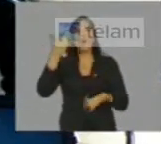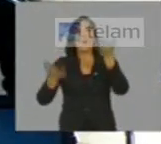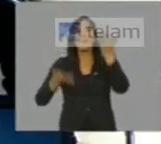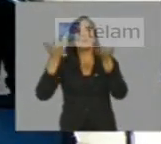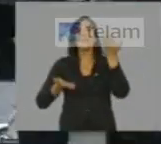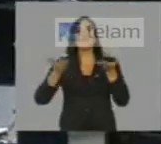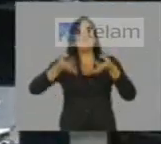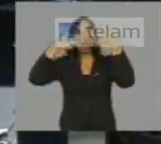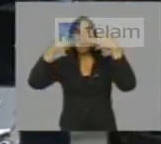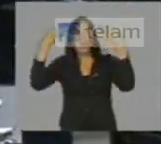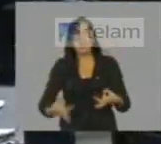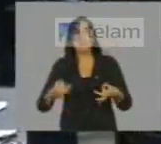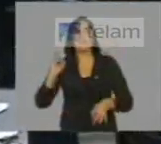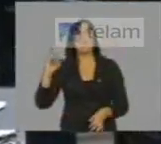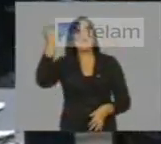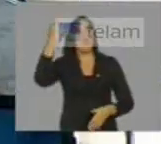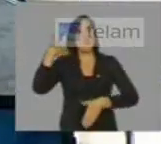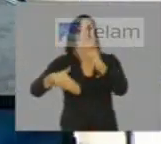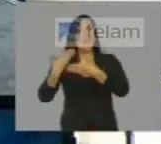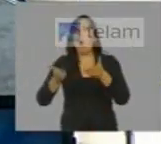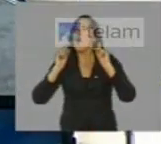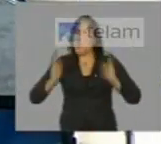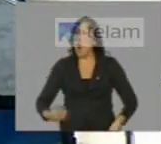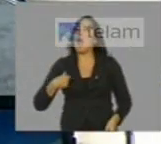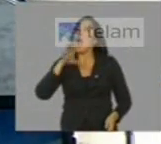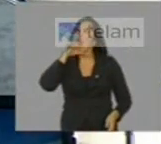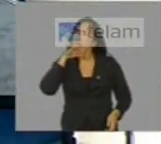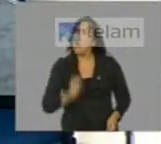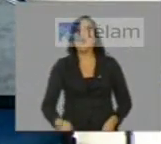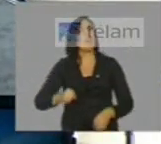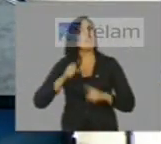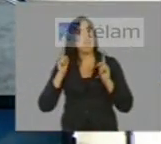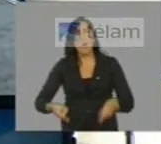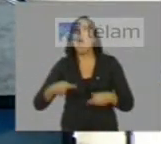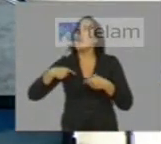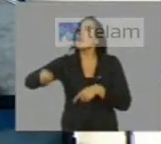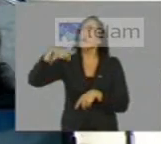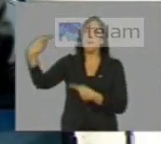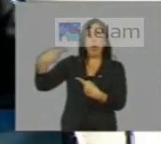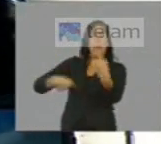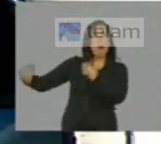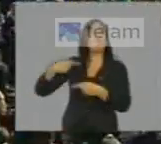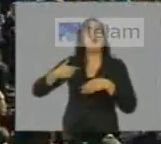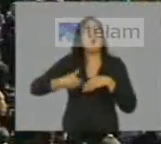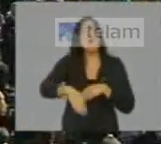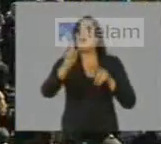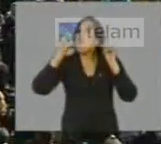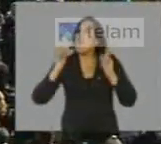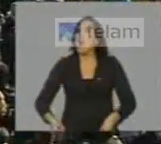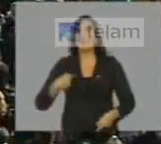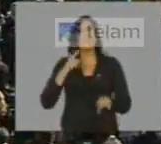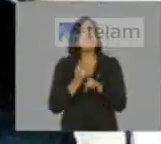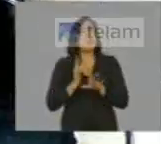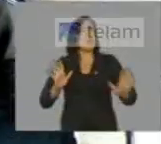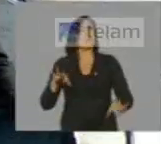en la República Argentina, estoy dispuesta a aguantar todo lo que se me venga encima, como siempre lo he hecho